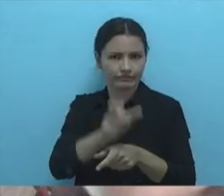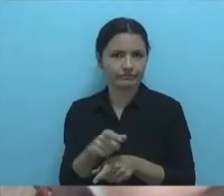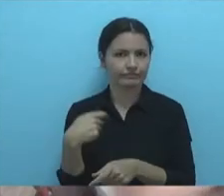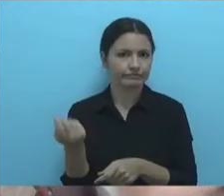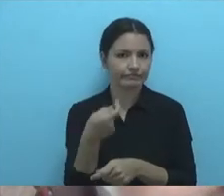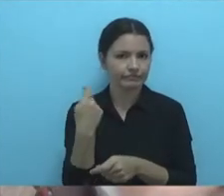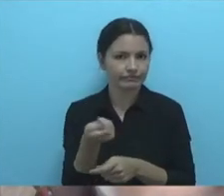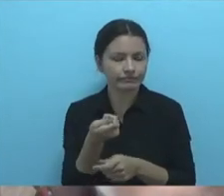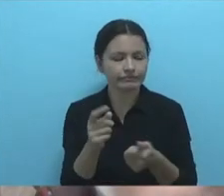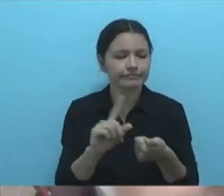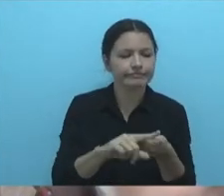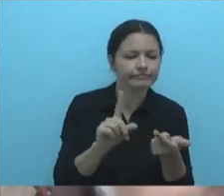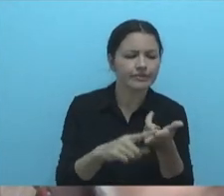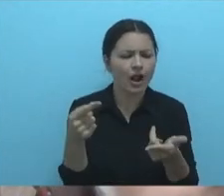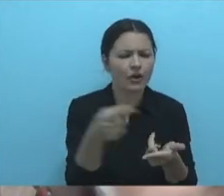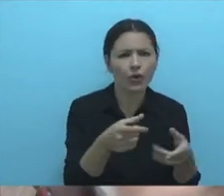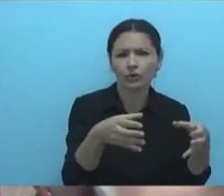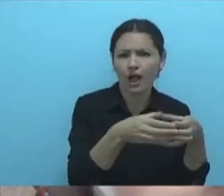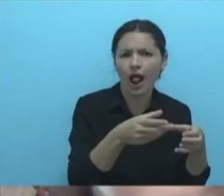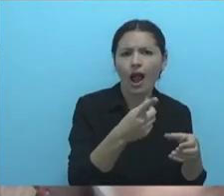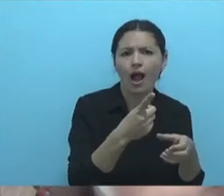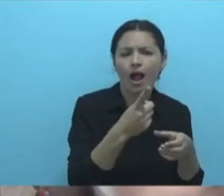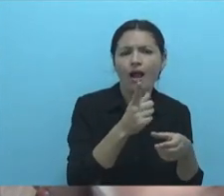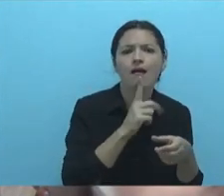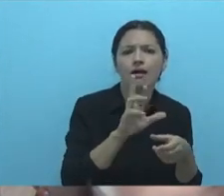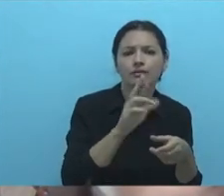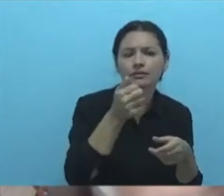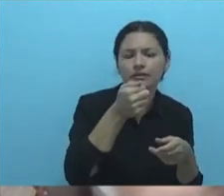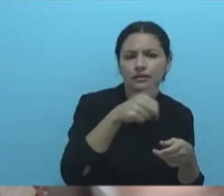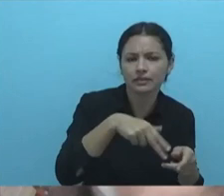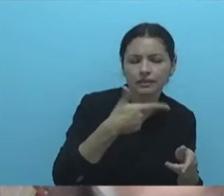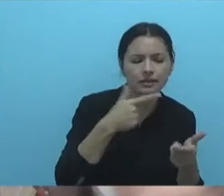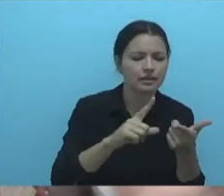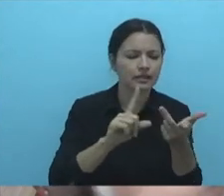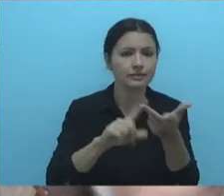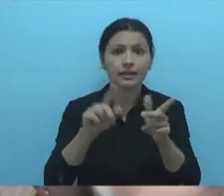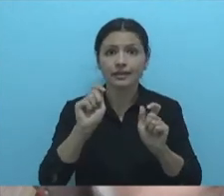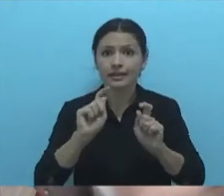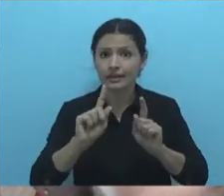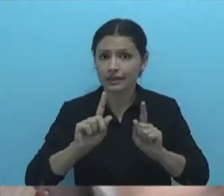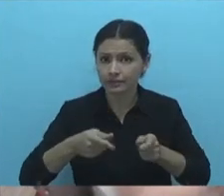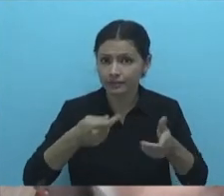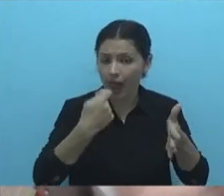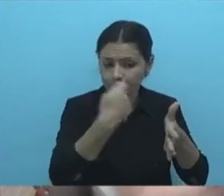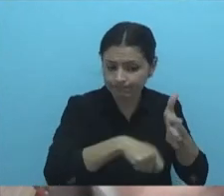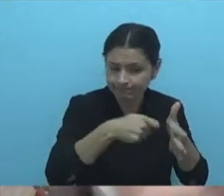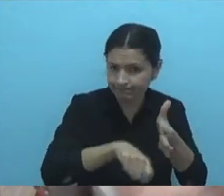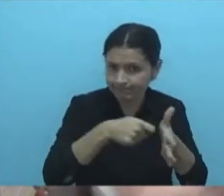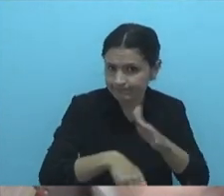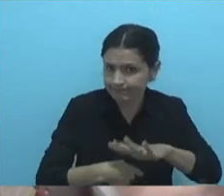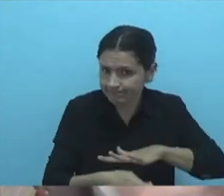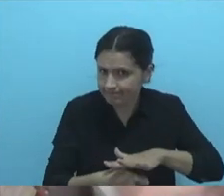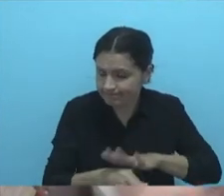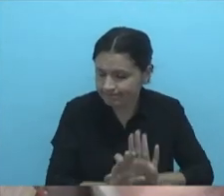a la comunidad travesti trans y también del juego clandestino con esta comunidad tuvo